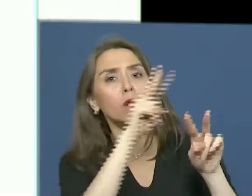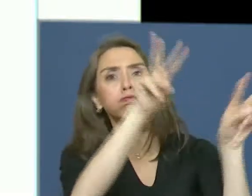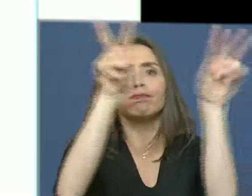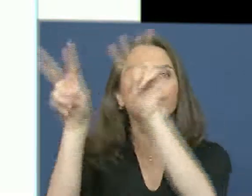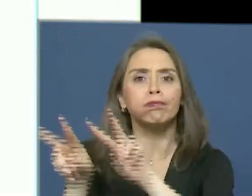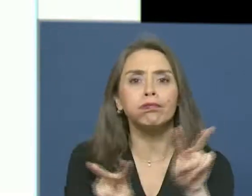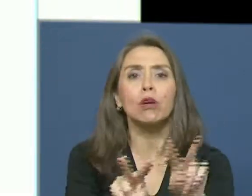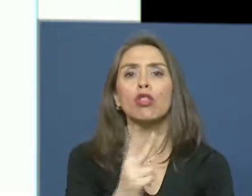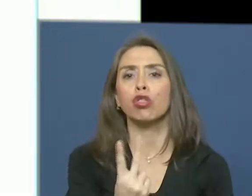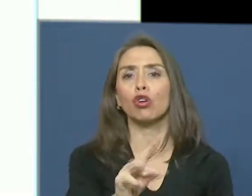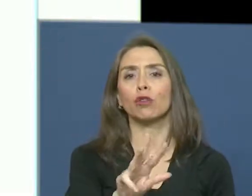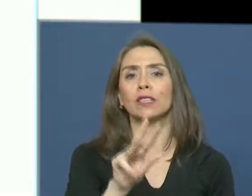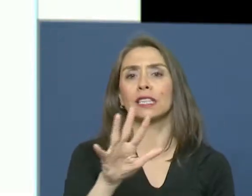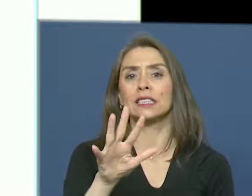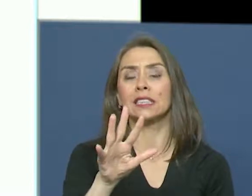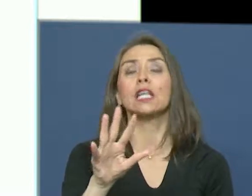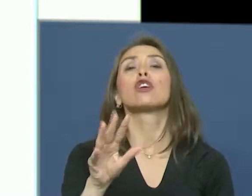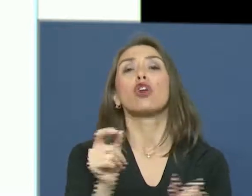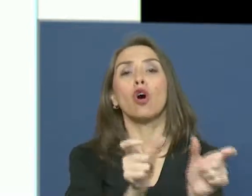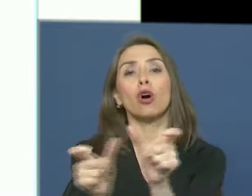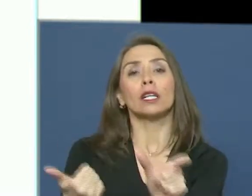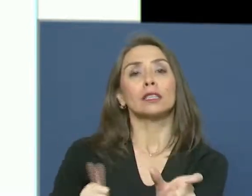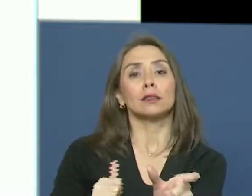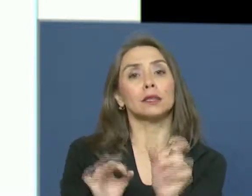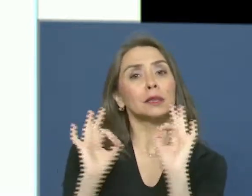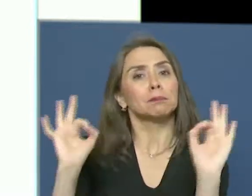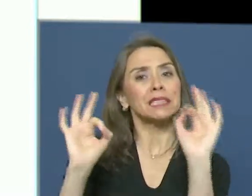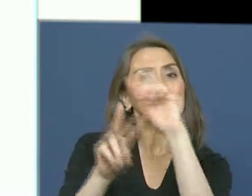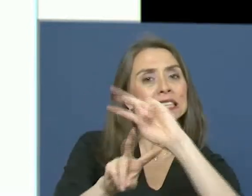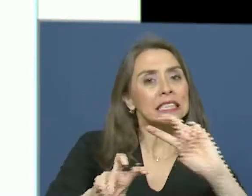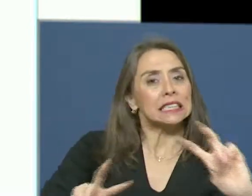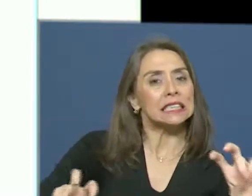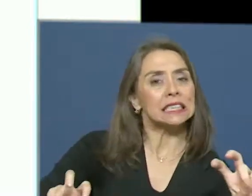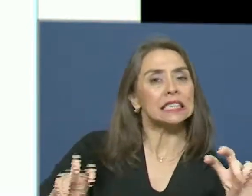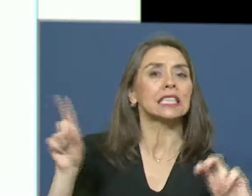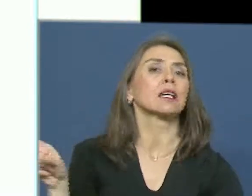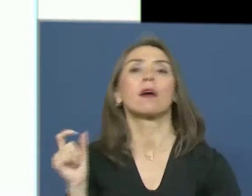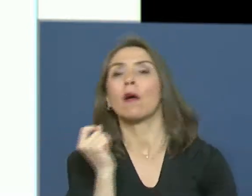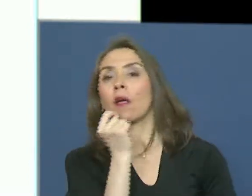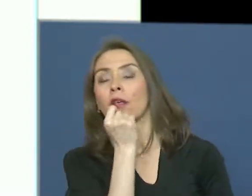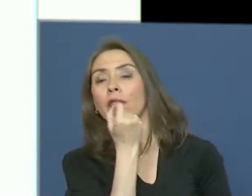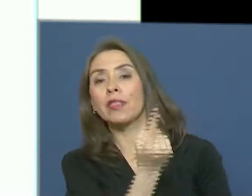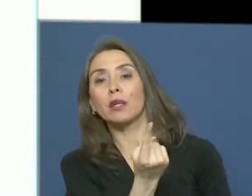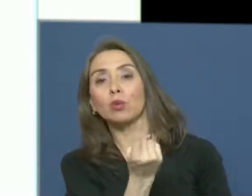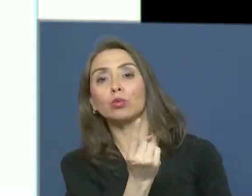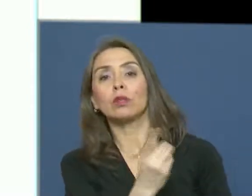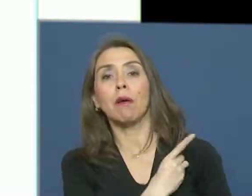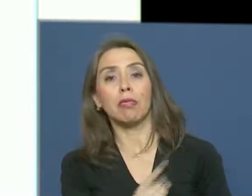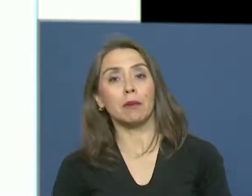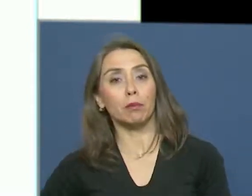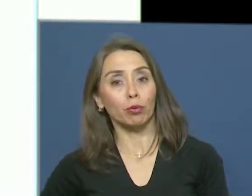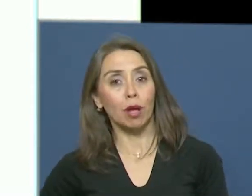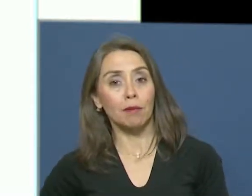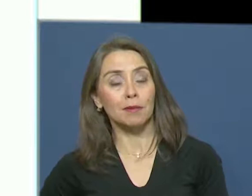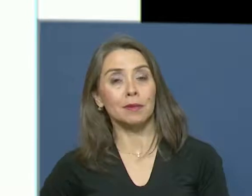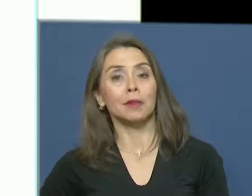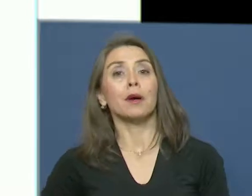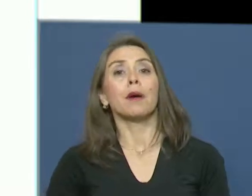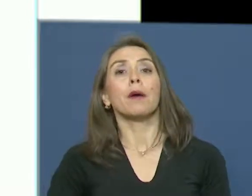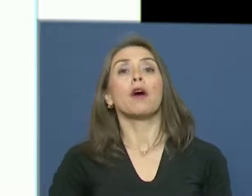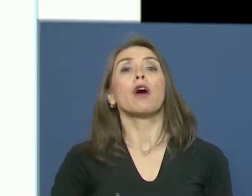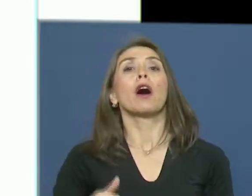295 investigaciones especiales, la mayoría de las cuales se basa en denuncias que han formulado los parlamentarios, sobre todo de la